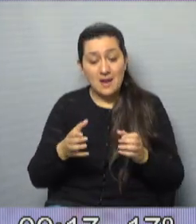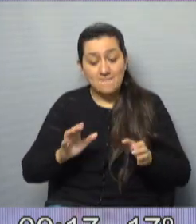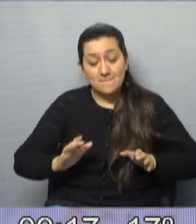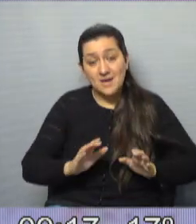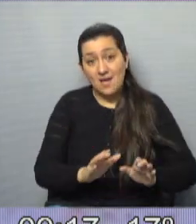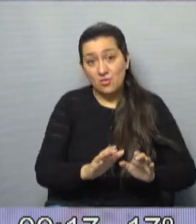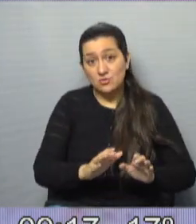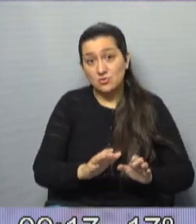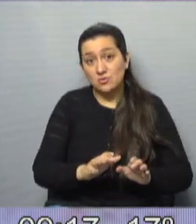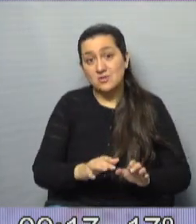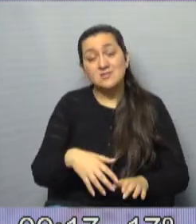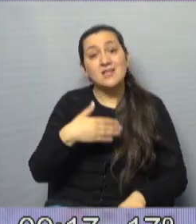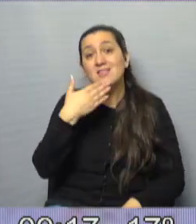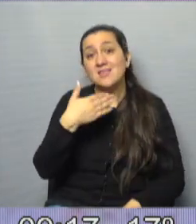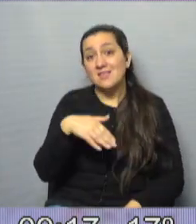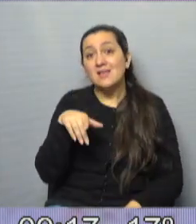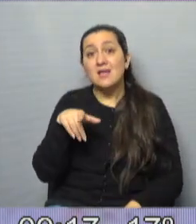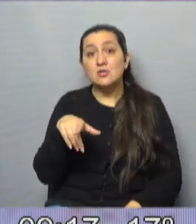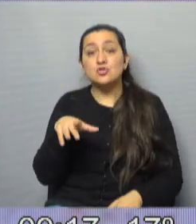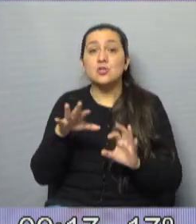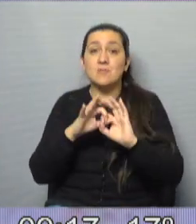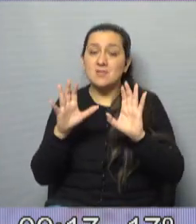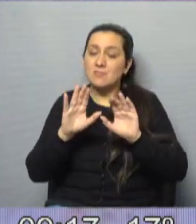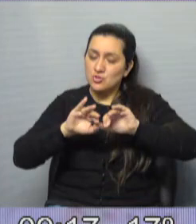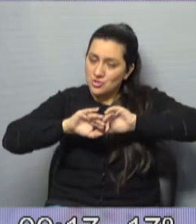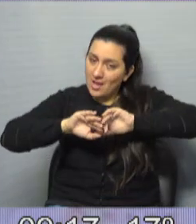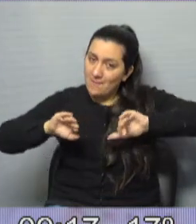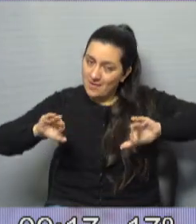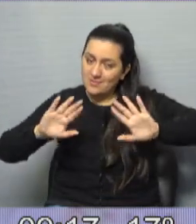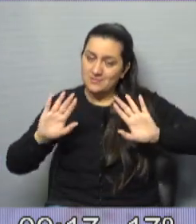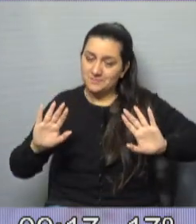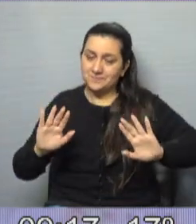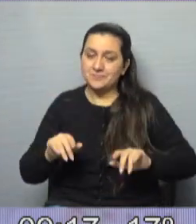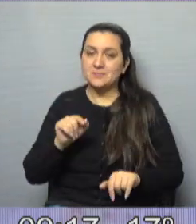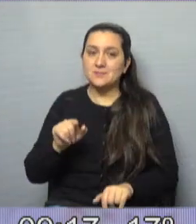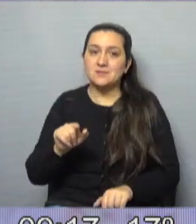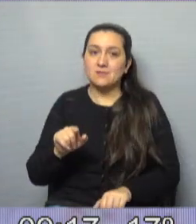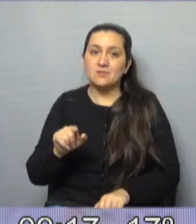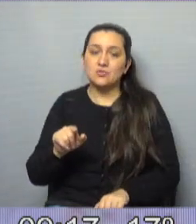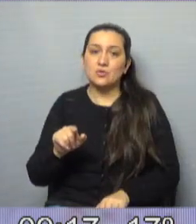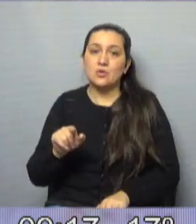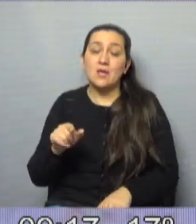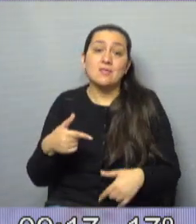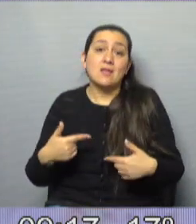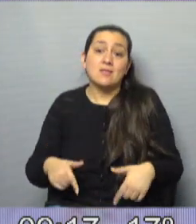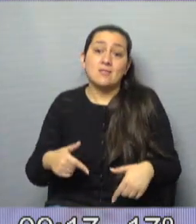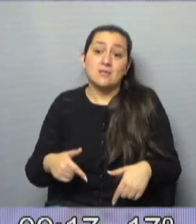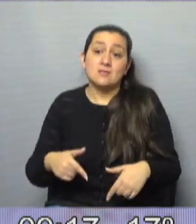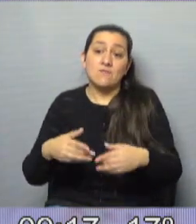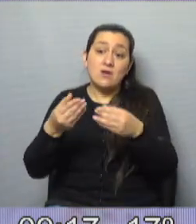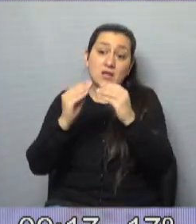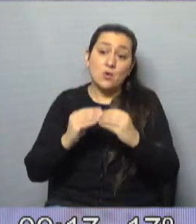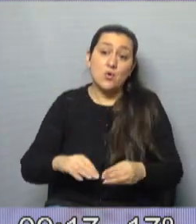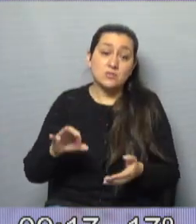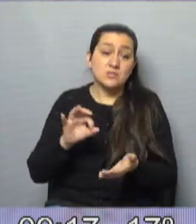que tienen que son independientes, pero eso ya escapa al Poder Ejecutivo. Ya eso es resorte de la Intendencia, que fue la que reguló este